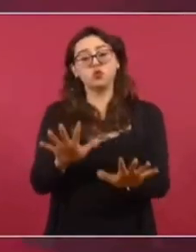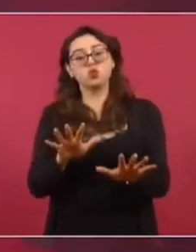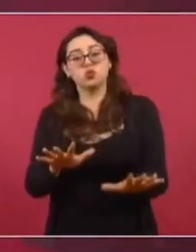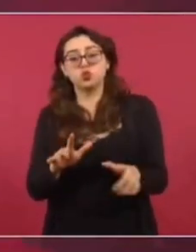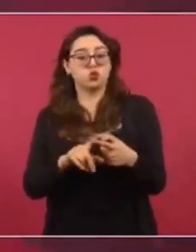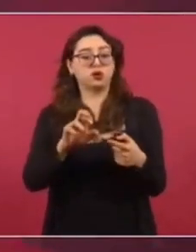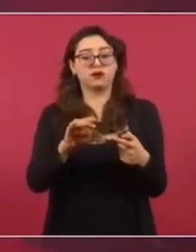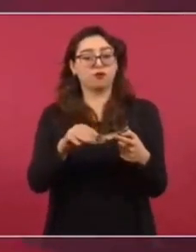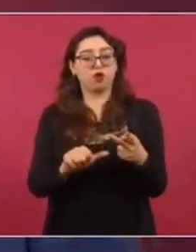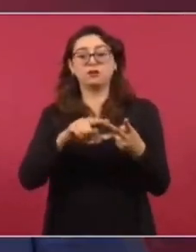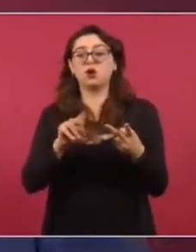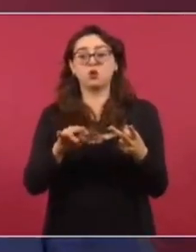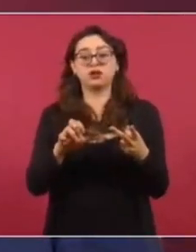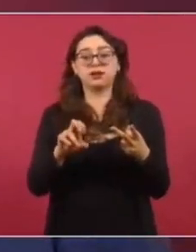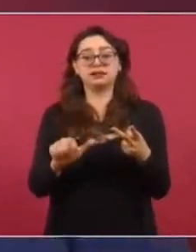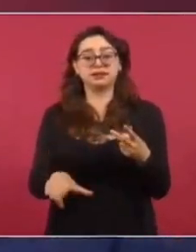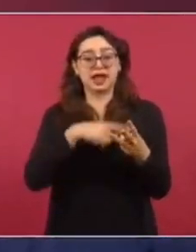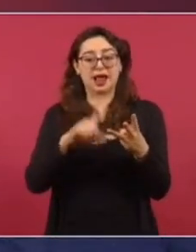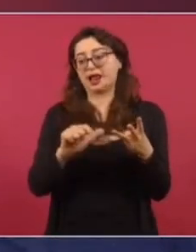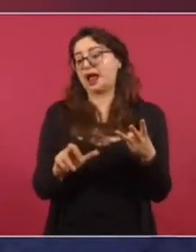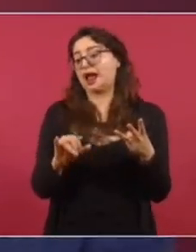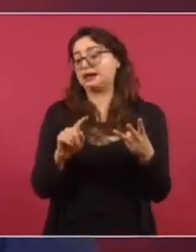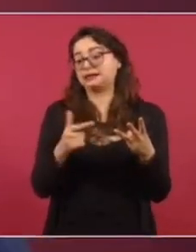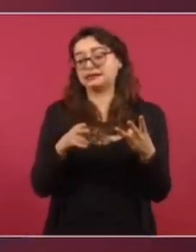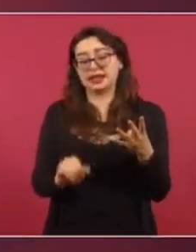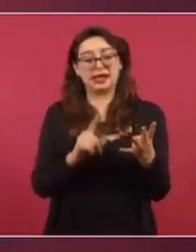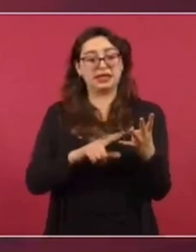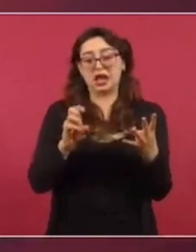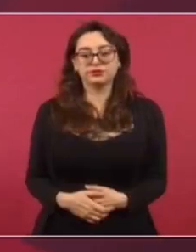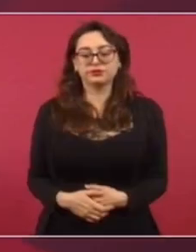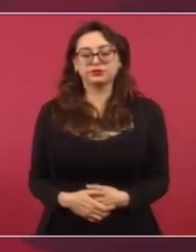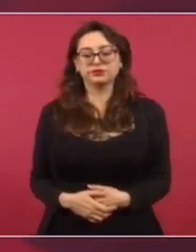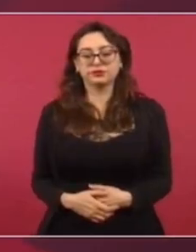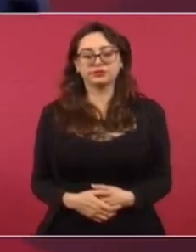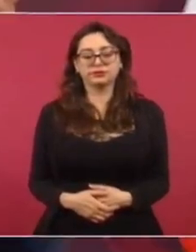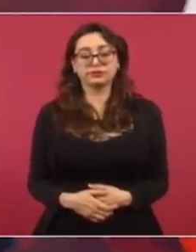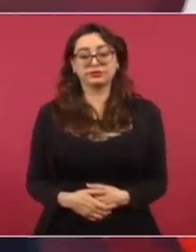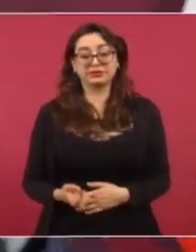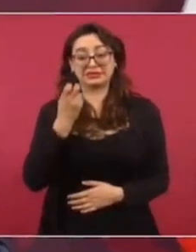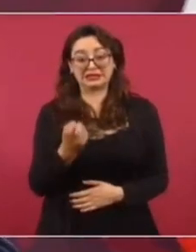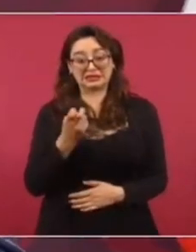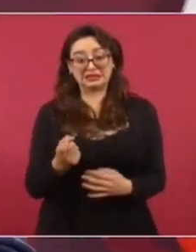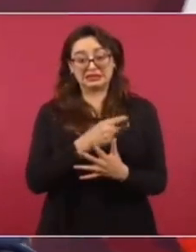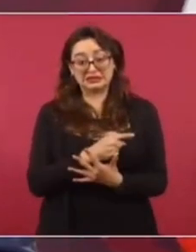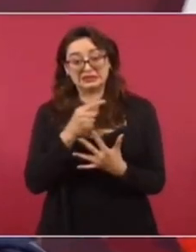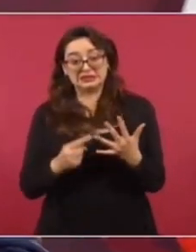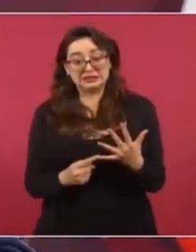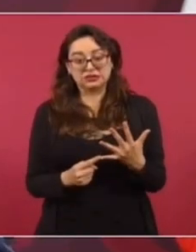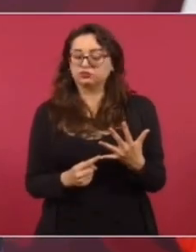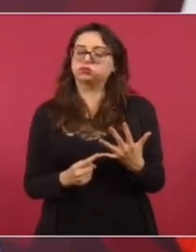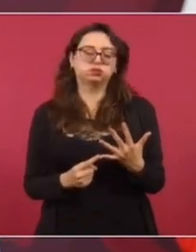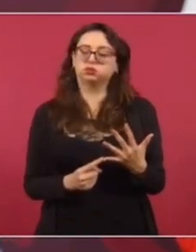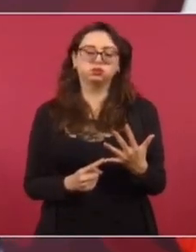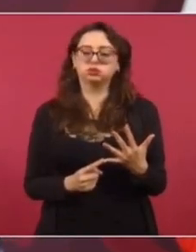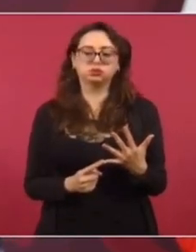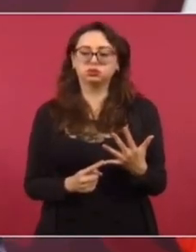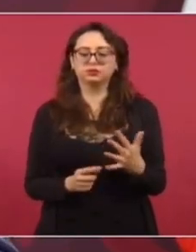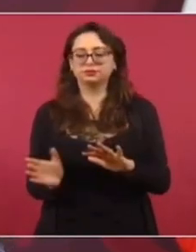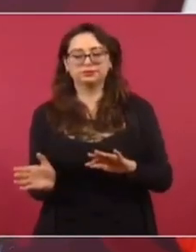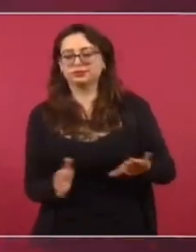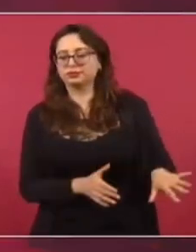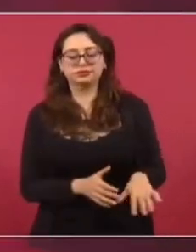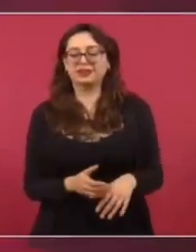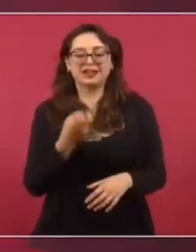El Universal Carmen Aristegui lo de Mola pero todo eso este tiene que cambiar